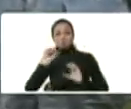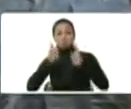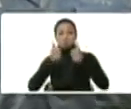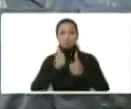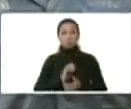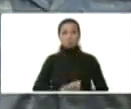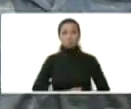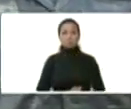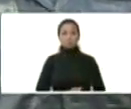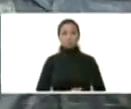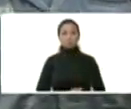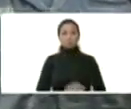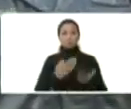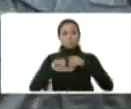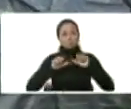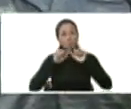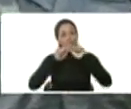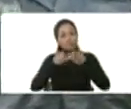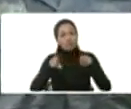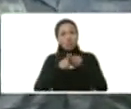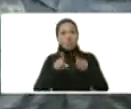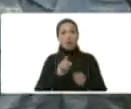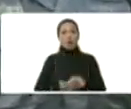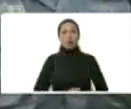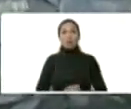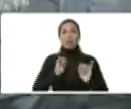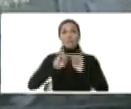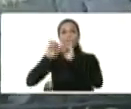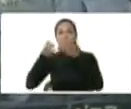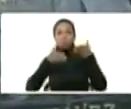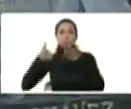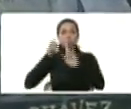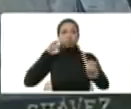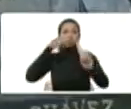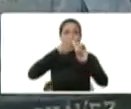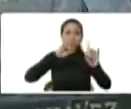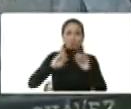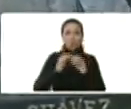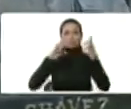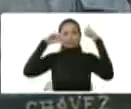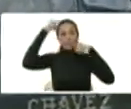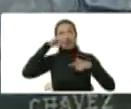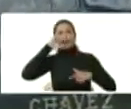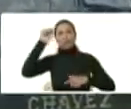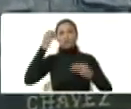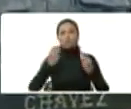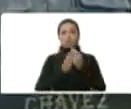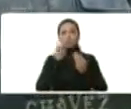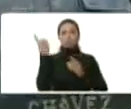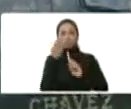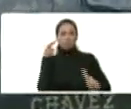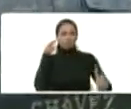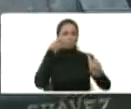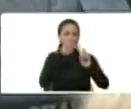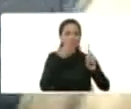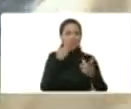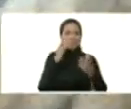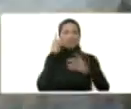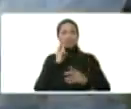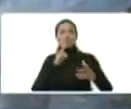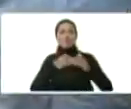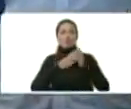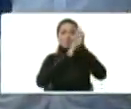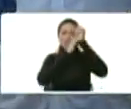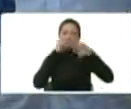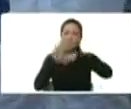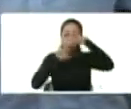julio 2011. Vamos avanzando, es el mismo camino, un solo camino, Chávez Maduro, un solo camino, el camino de Bolívar, el camino